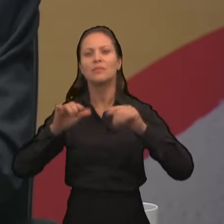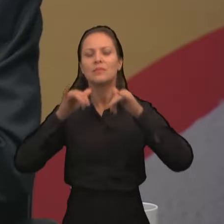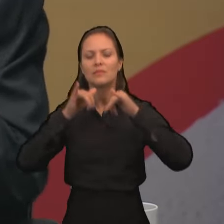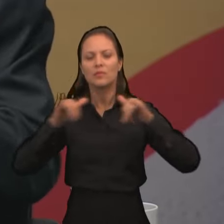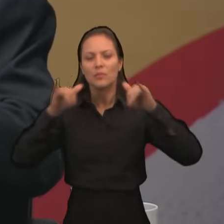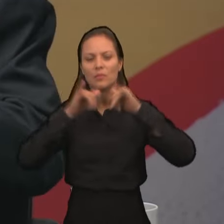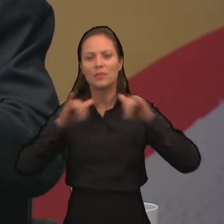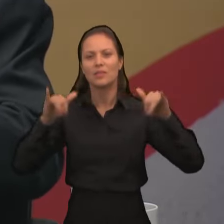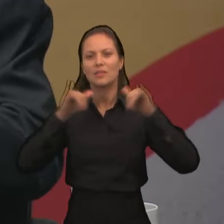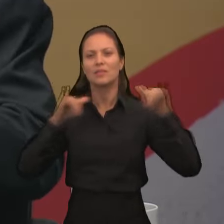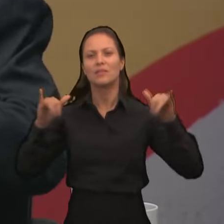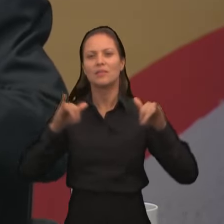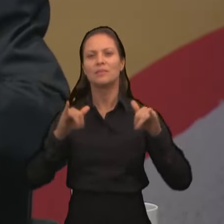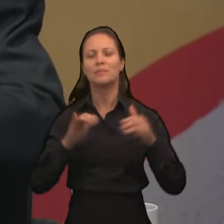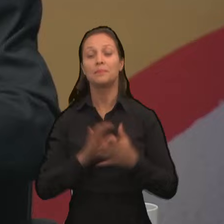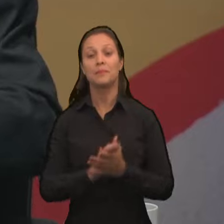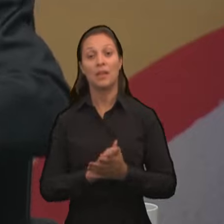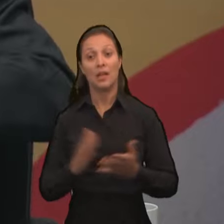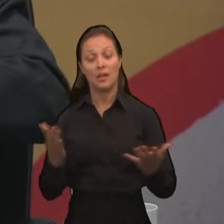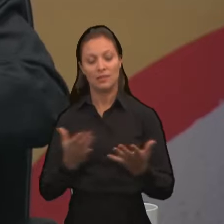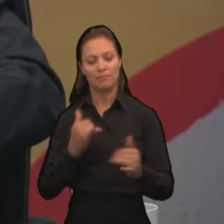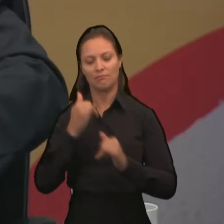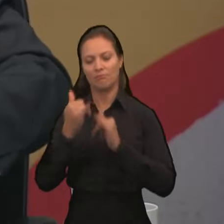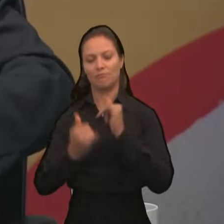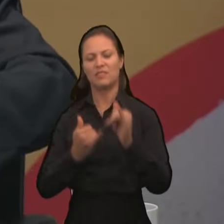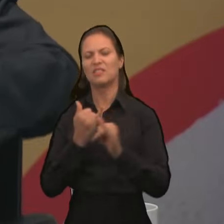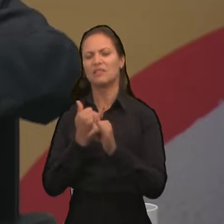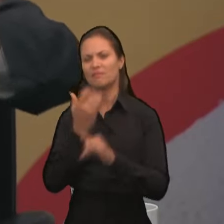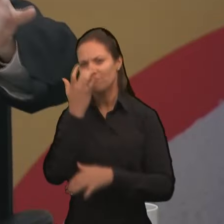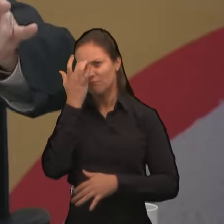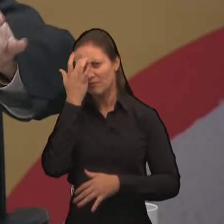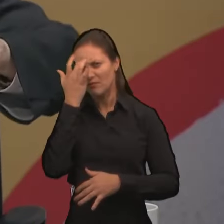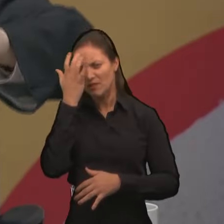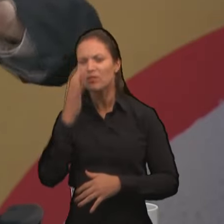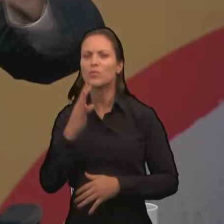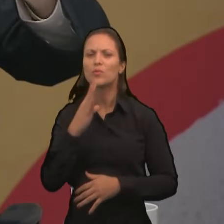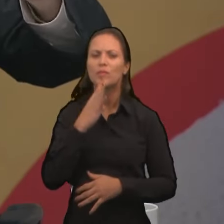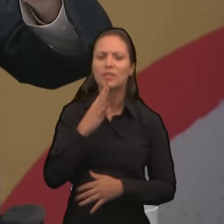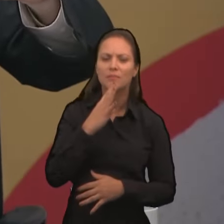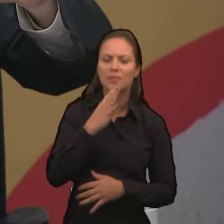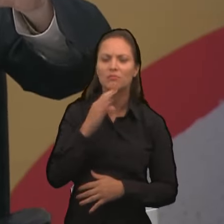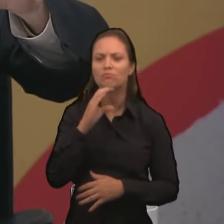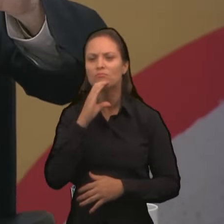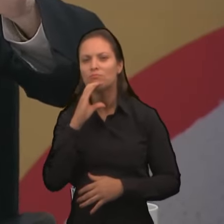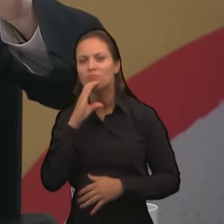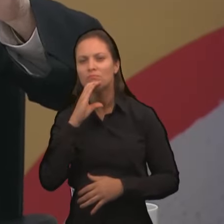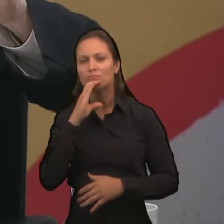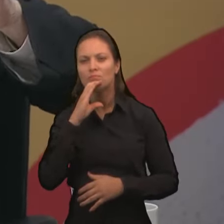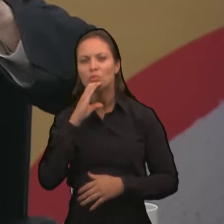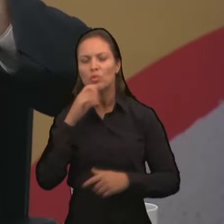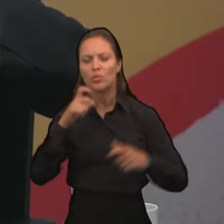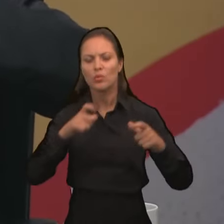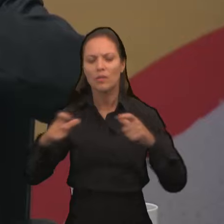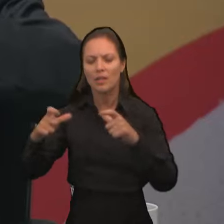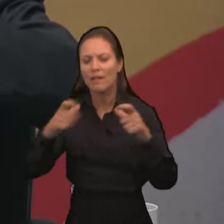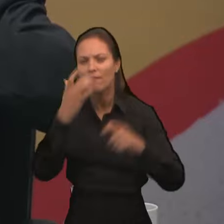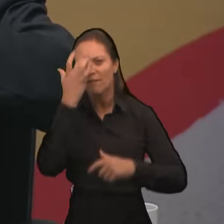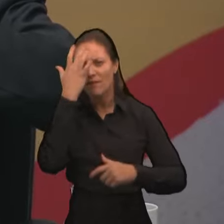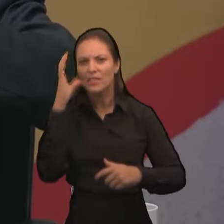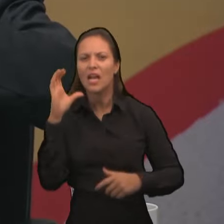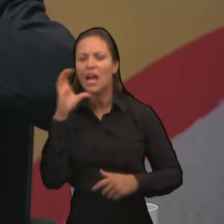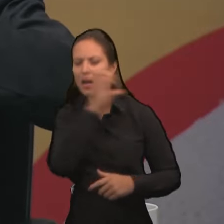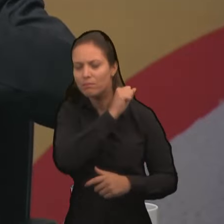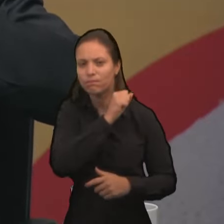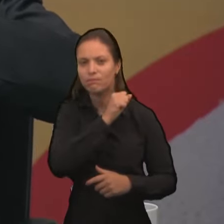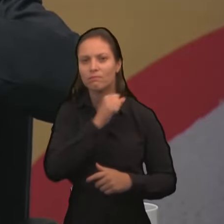de comunicación tradicionales. La Internet democratizó el acceso y el acceso al espacio público.